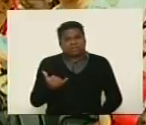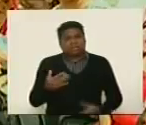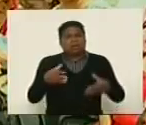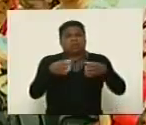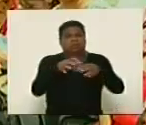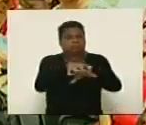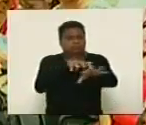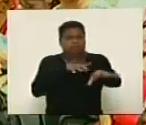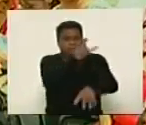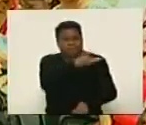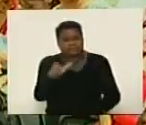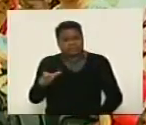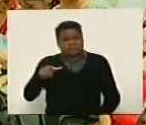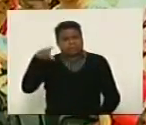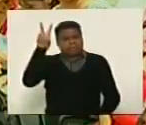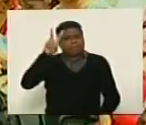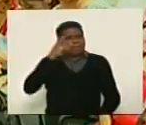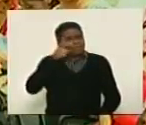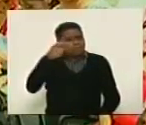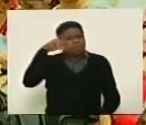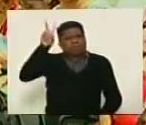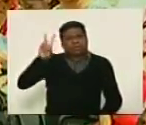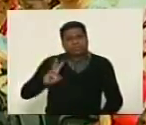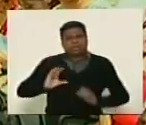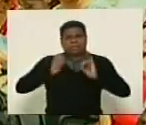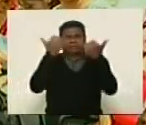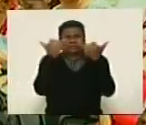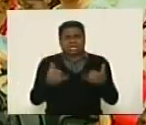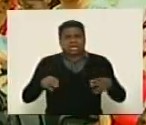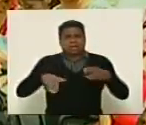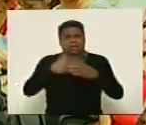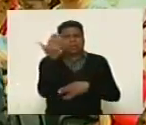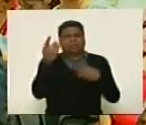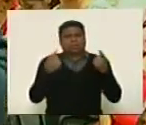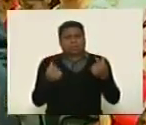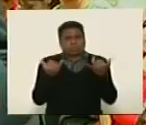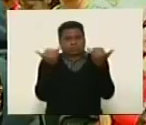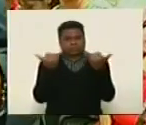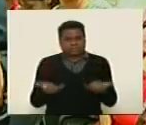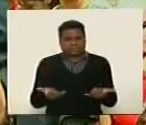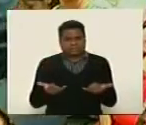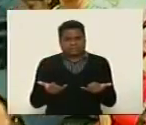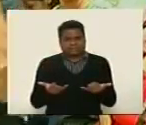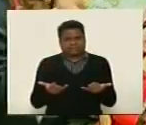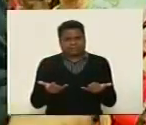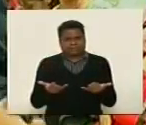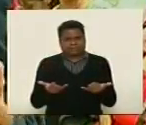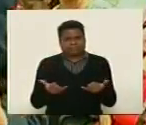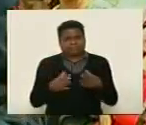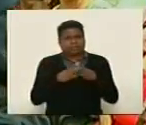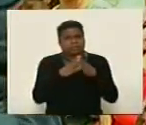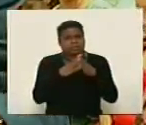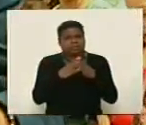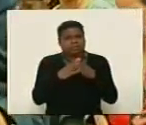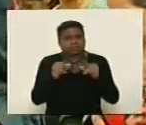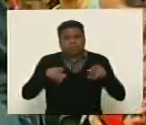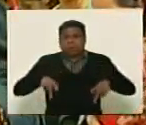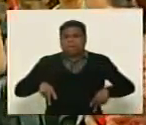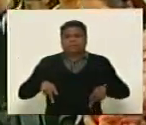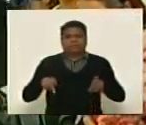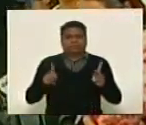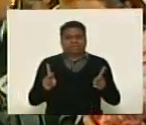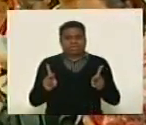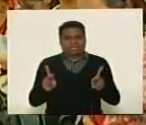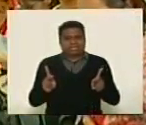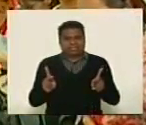de Venezuela, comenzó este nuevo modelo económico y con el abanico, con la oportunidad